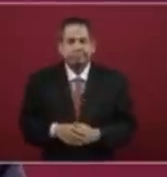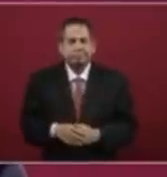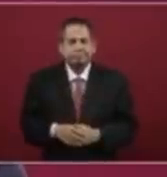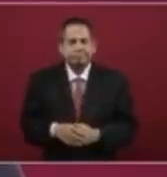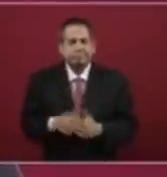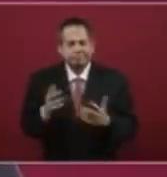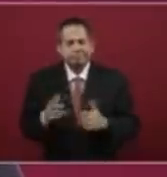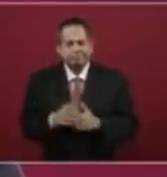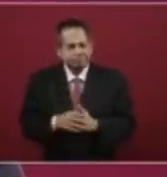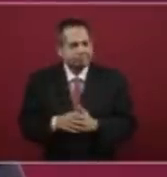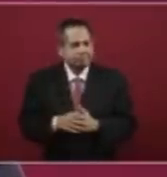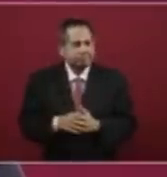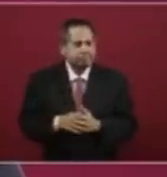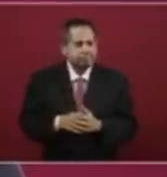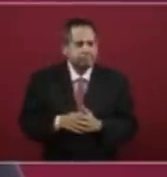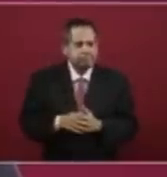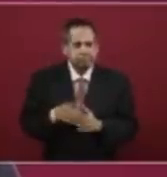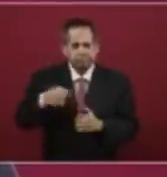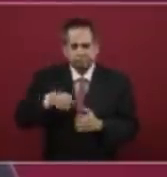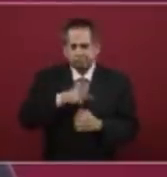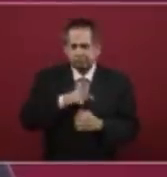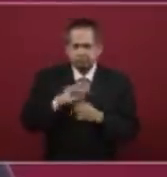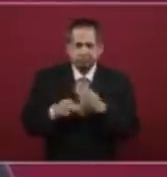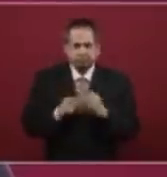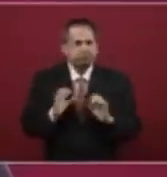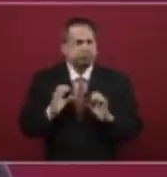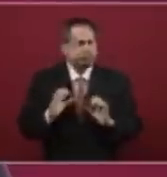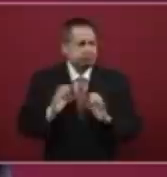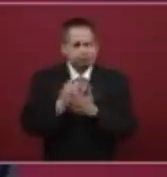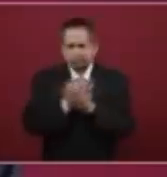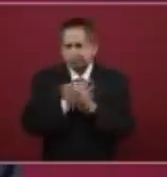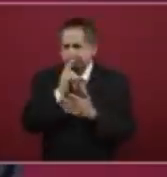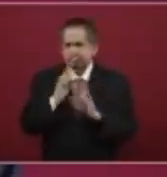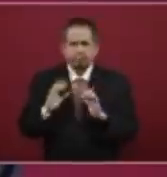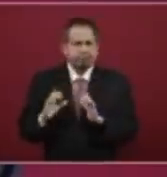pues hemos actuado con bastante prudencia.